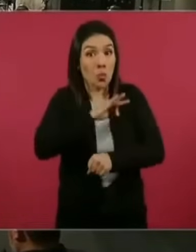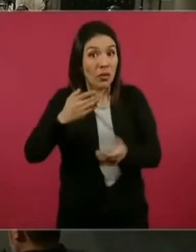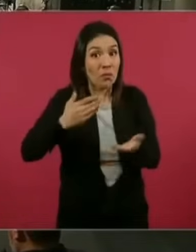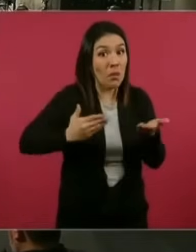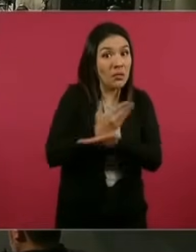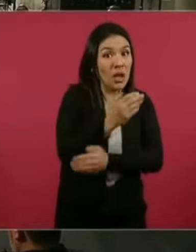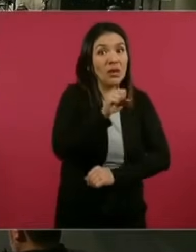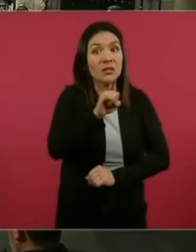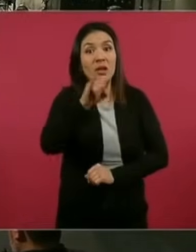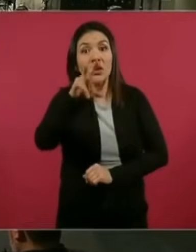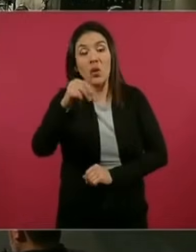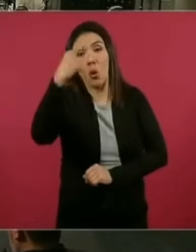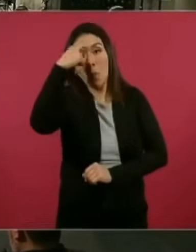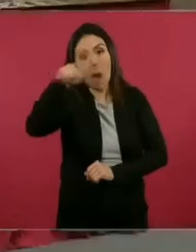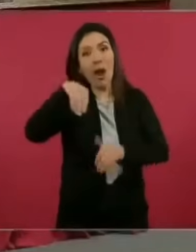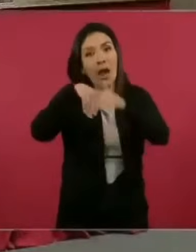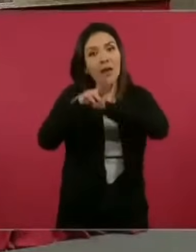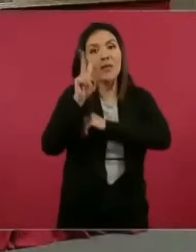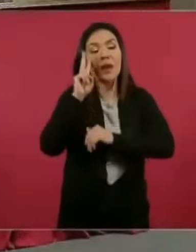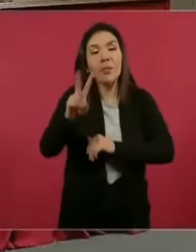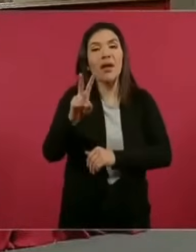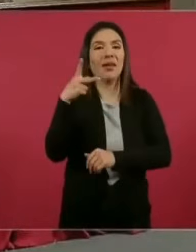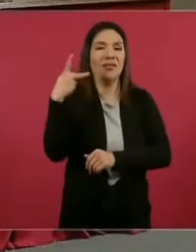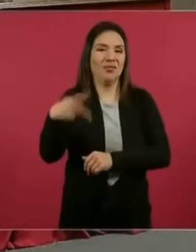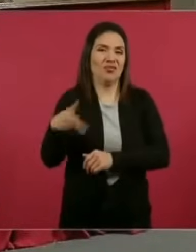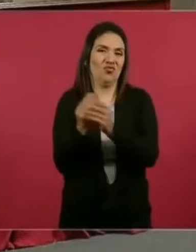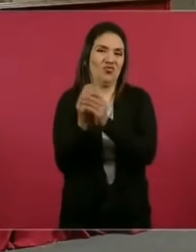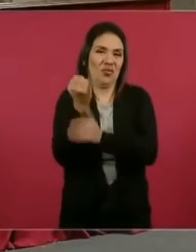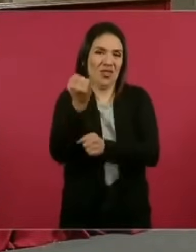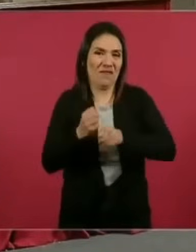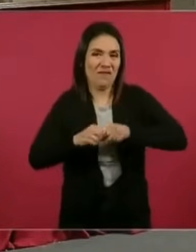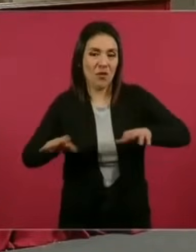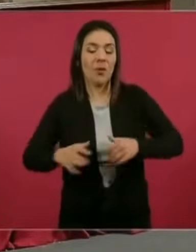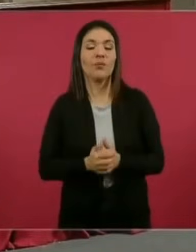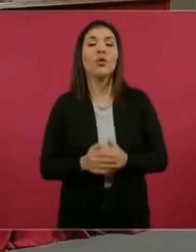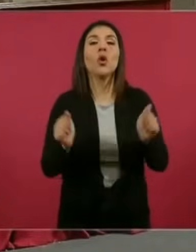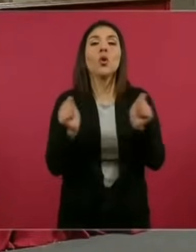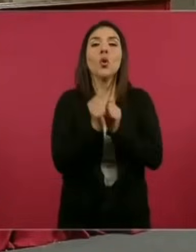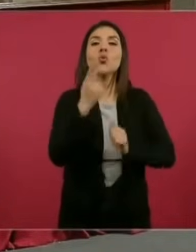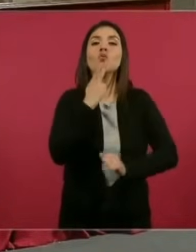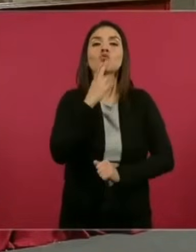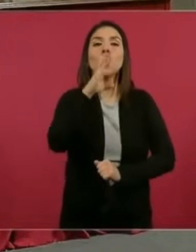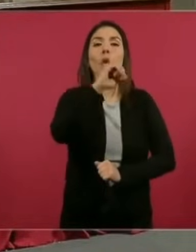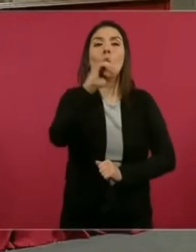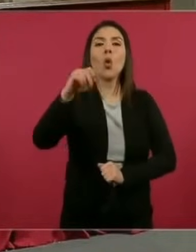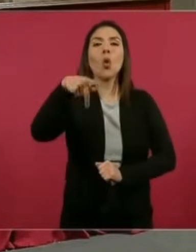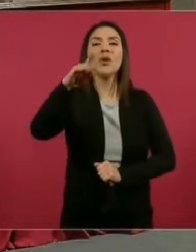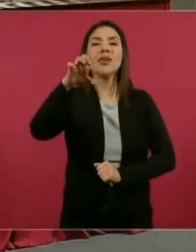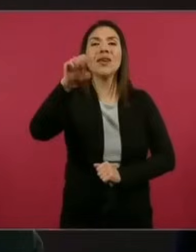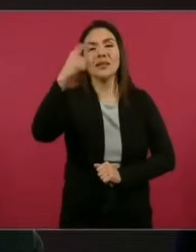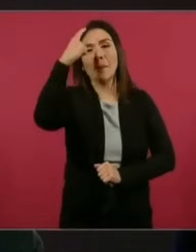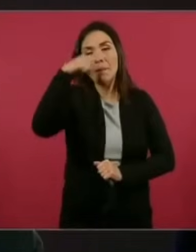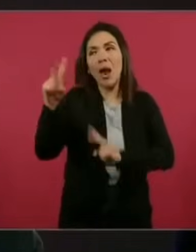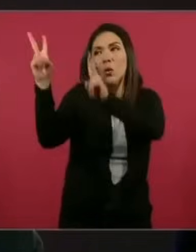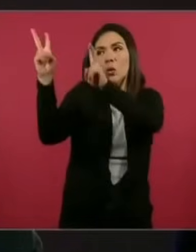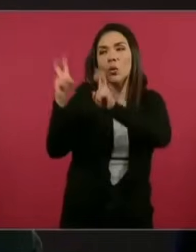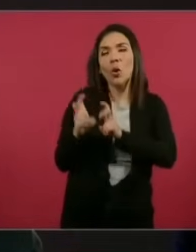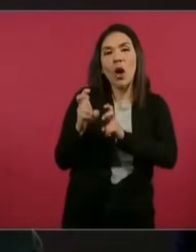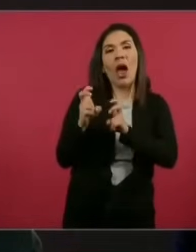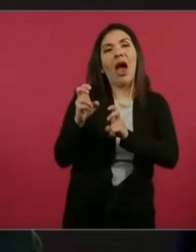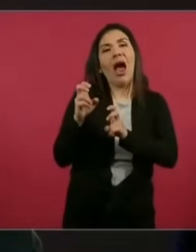a diferentes partes de los datos. Uso de cookies de seguridad para la descarga de archivos